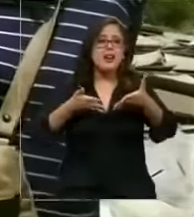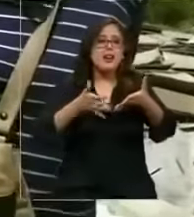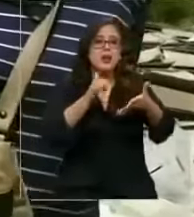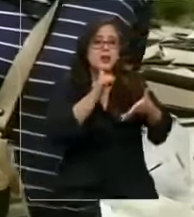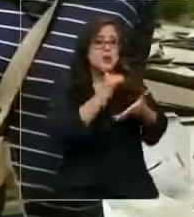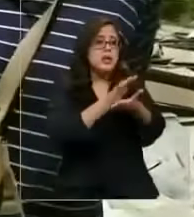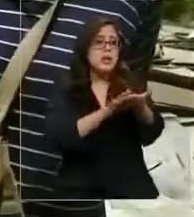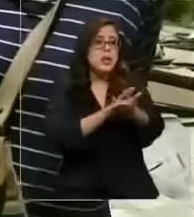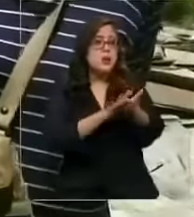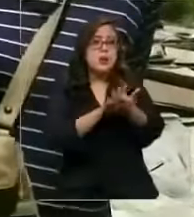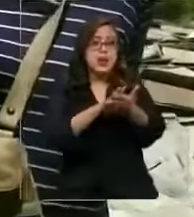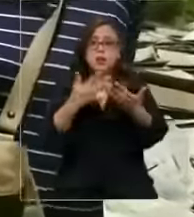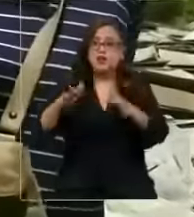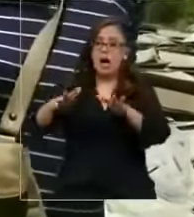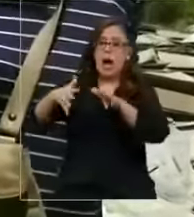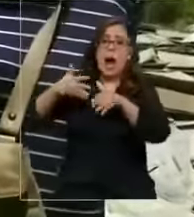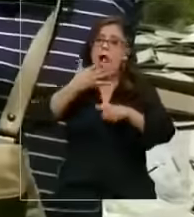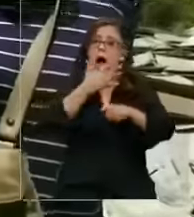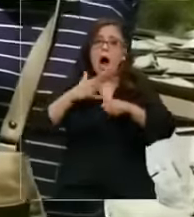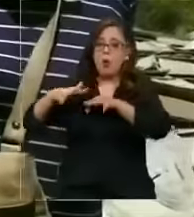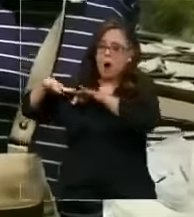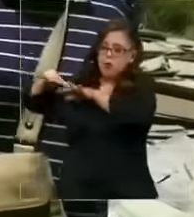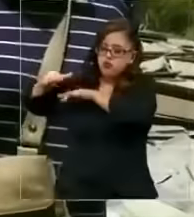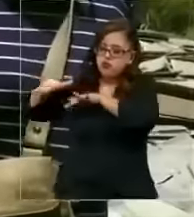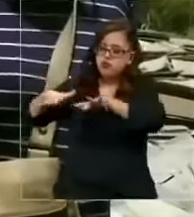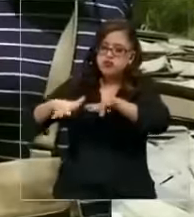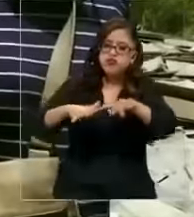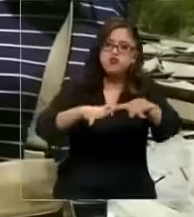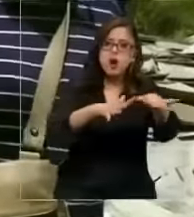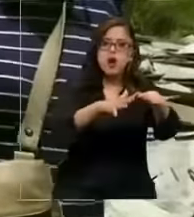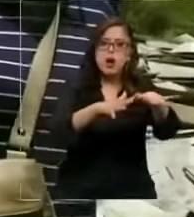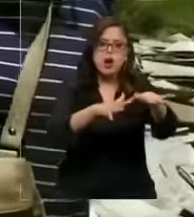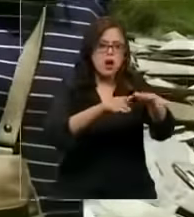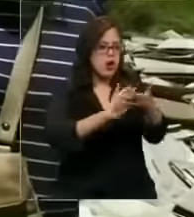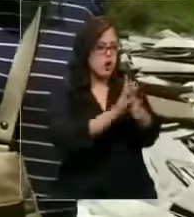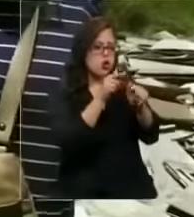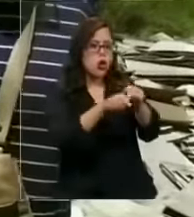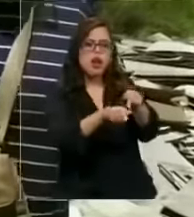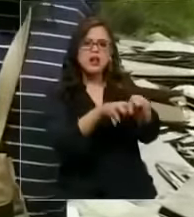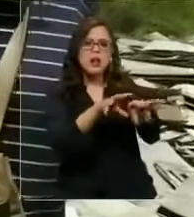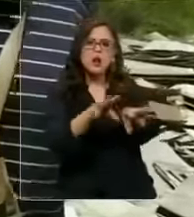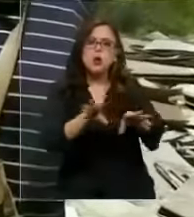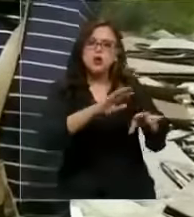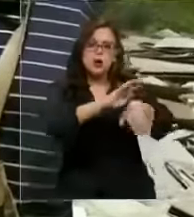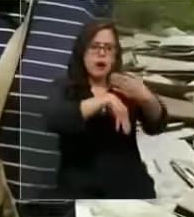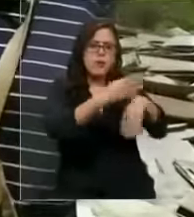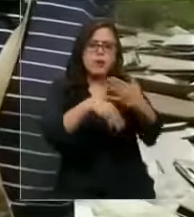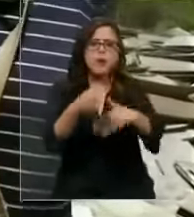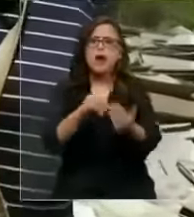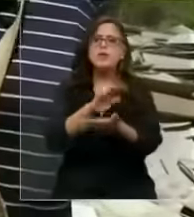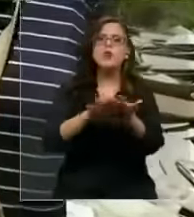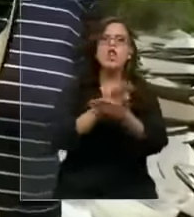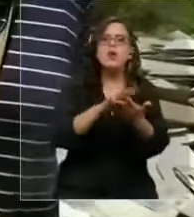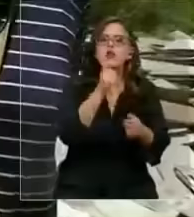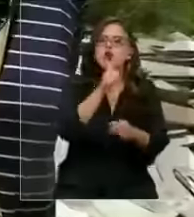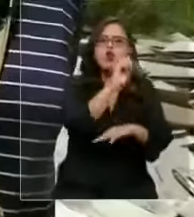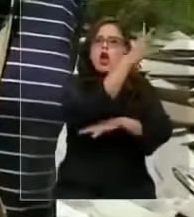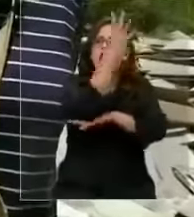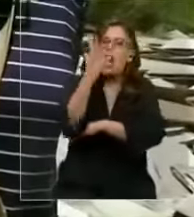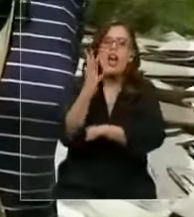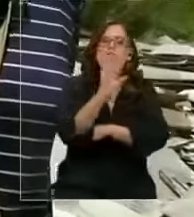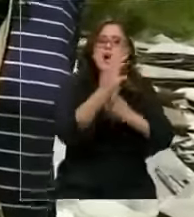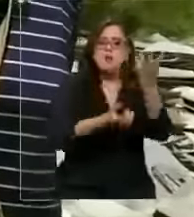avenida, ¿dónde va a ir a parar esta basura? ¿Dónde? Ahora, los incendios. Todos los días hay incendios. ¿De dónde vamos a sacar agua? Si antes, cuando había un